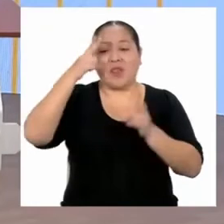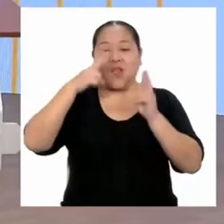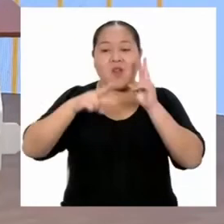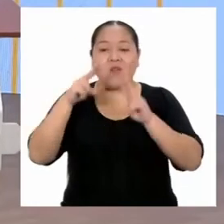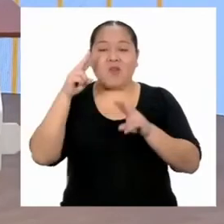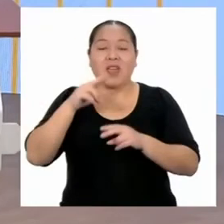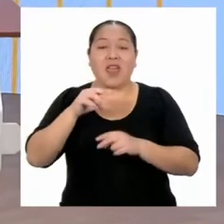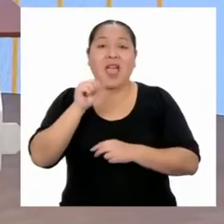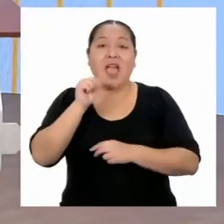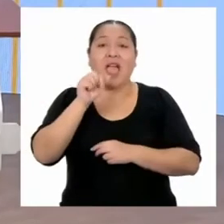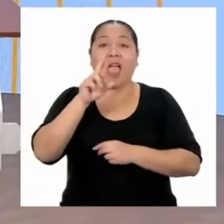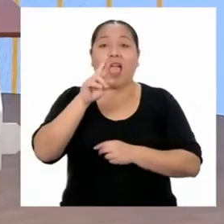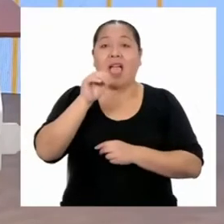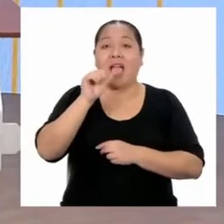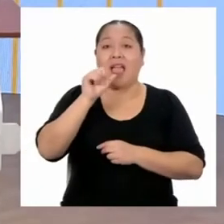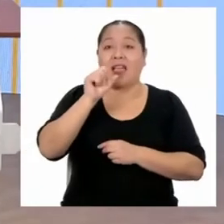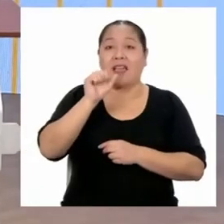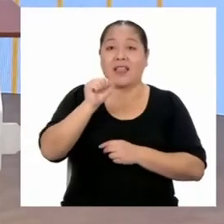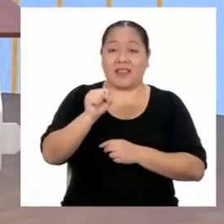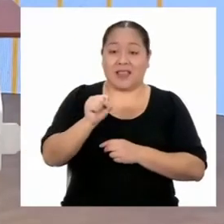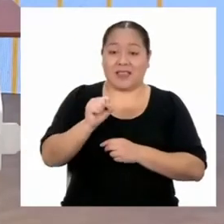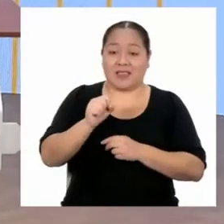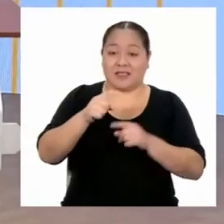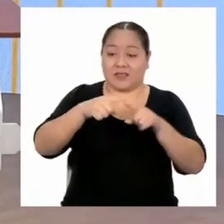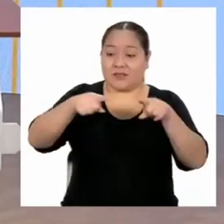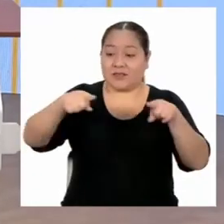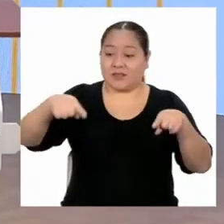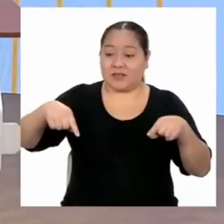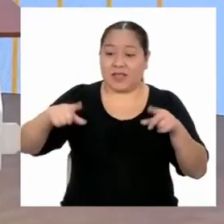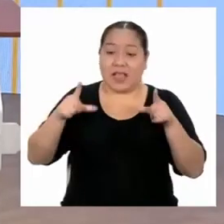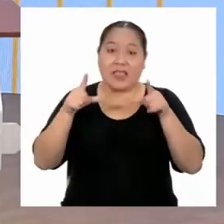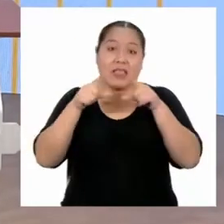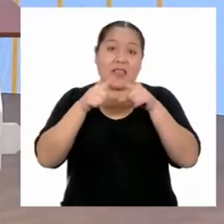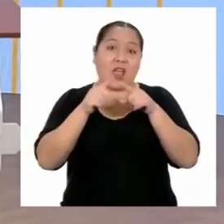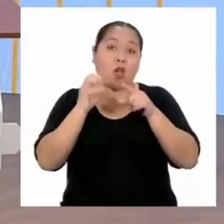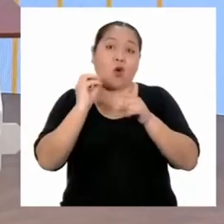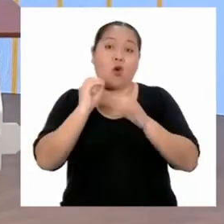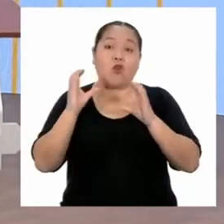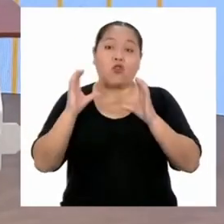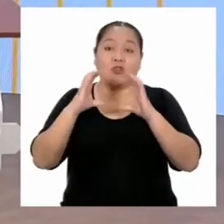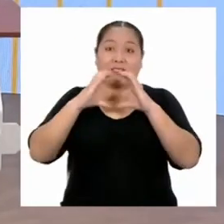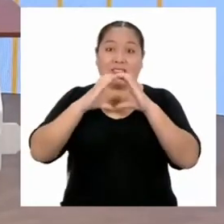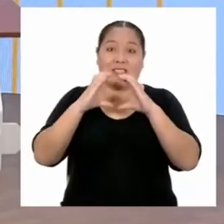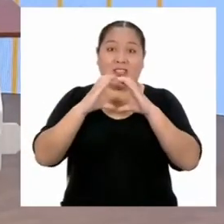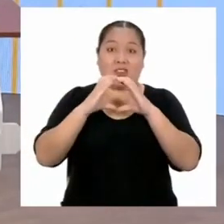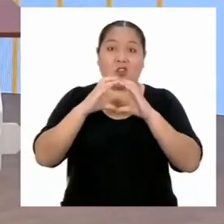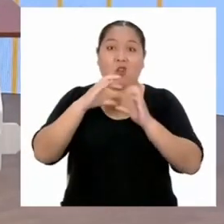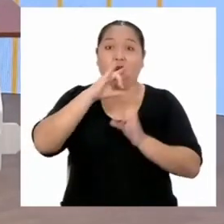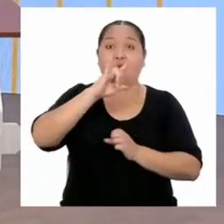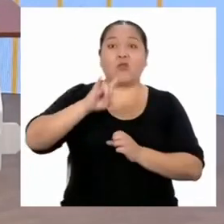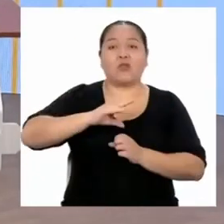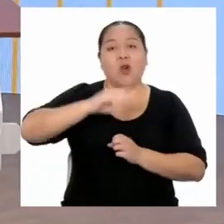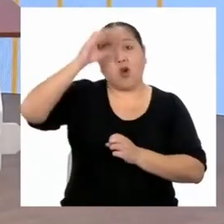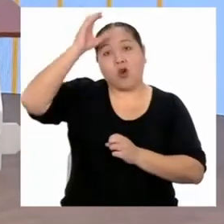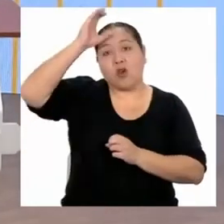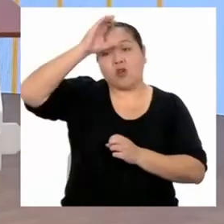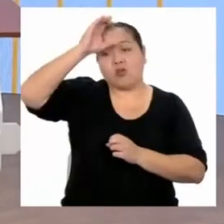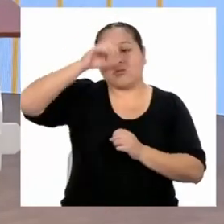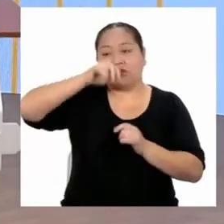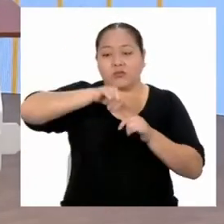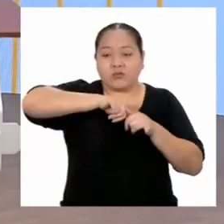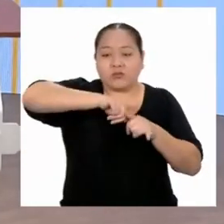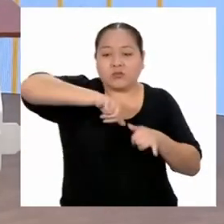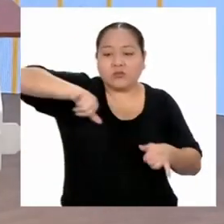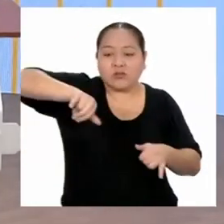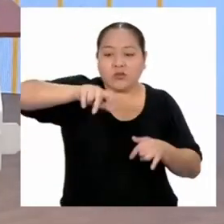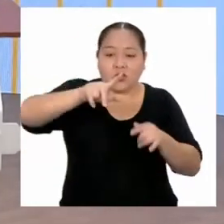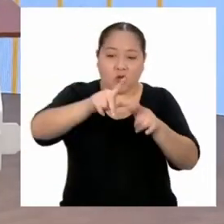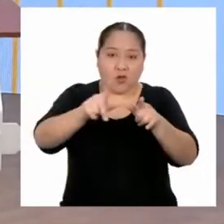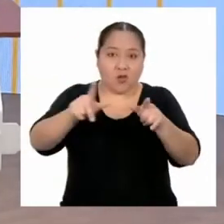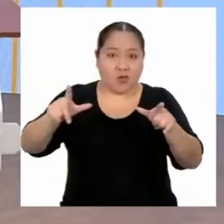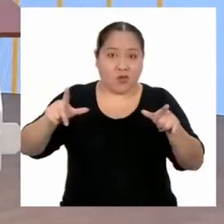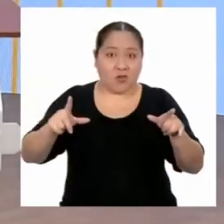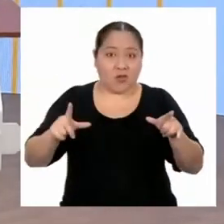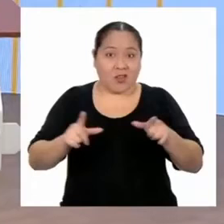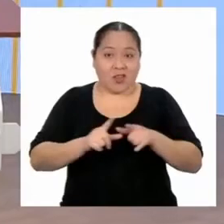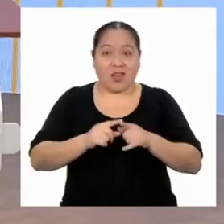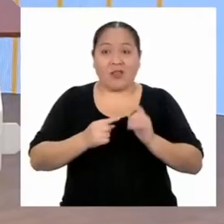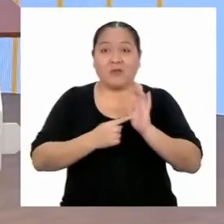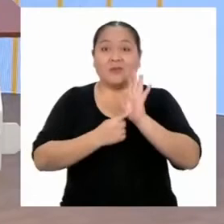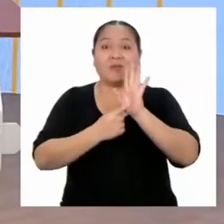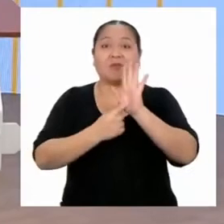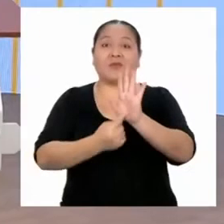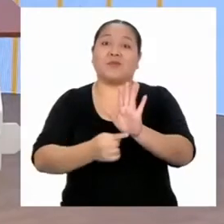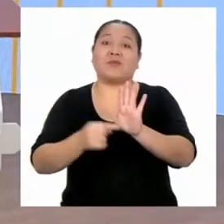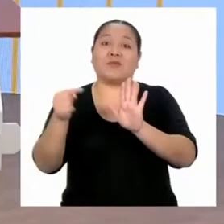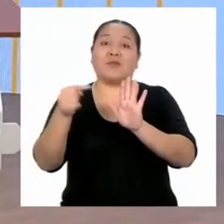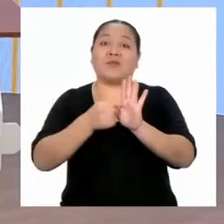áreas de formas geométricas planas, como el triángulo o el círculo, y usamos nuestro conocimiento para medir un terreno y proponer que se convierta en